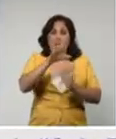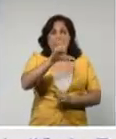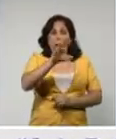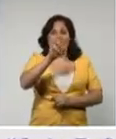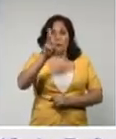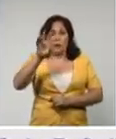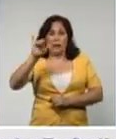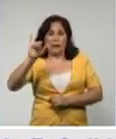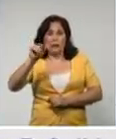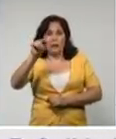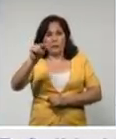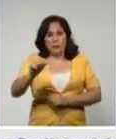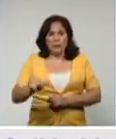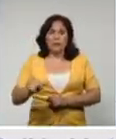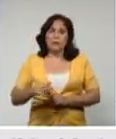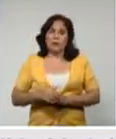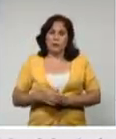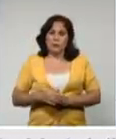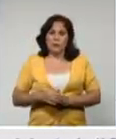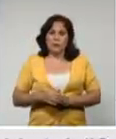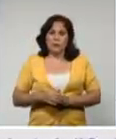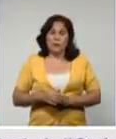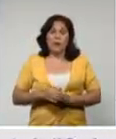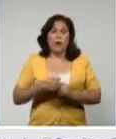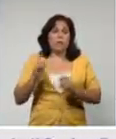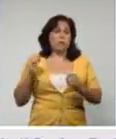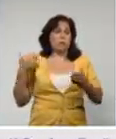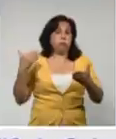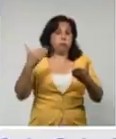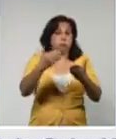3.536 personas, y ya se acumulan